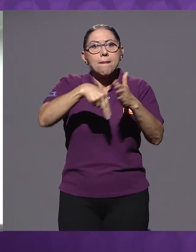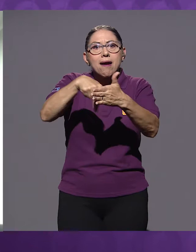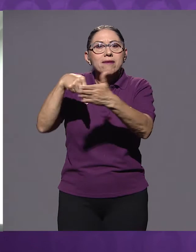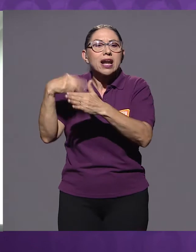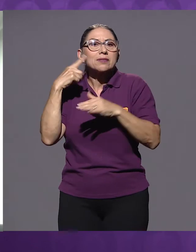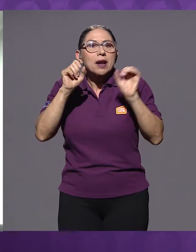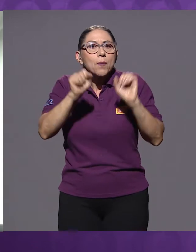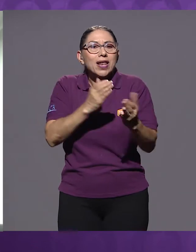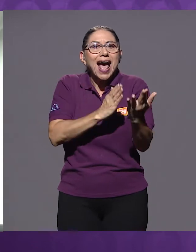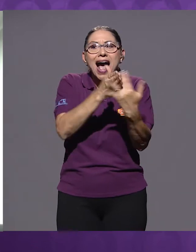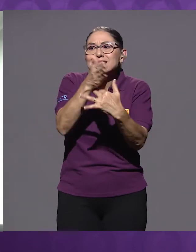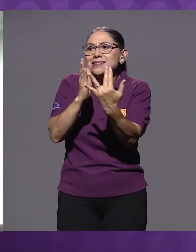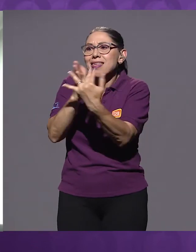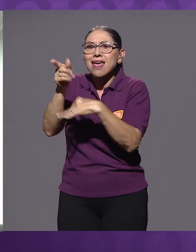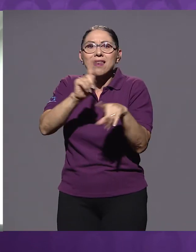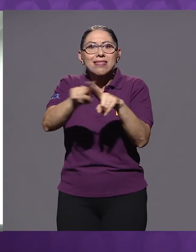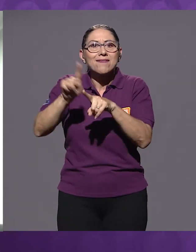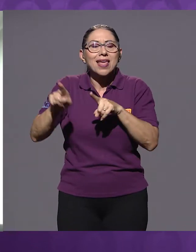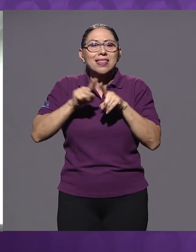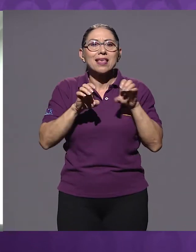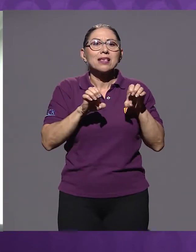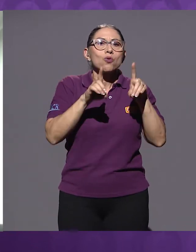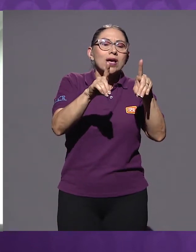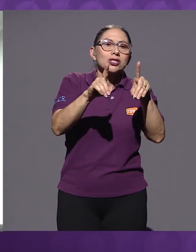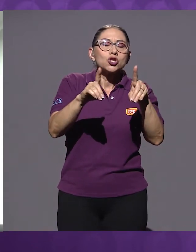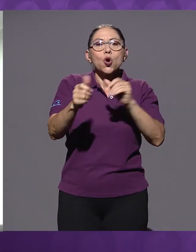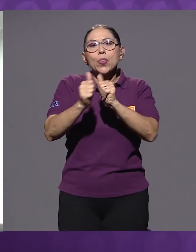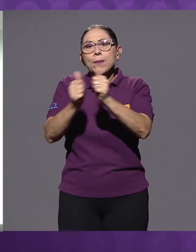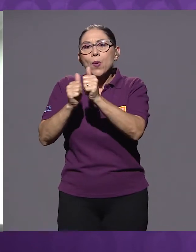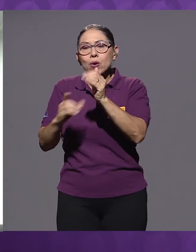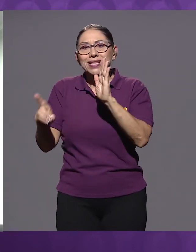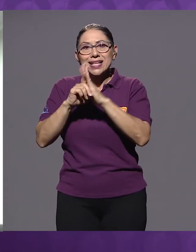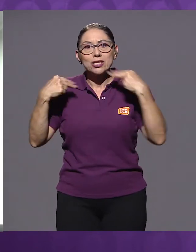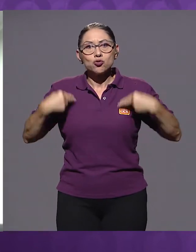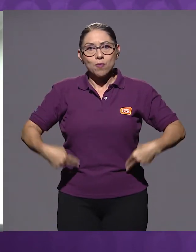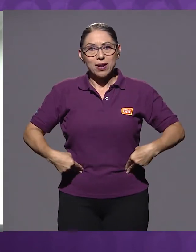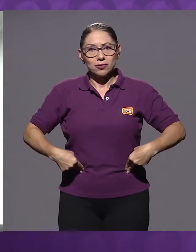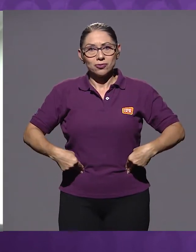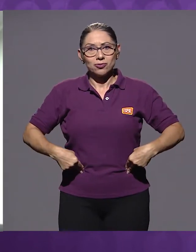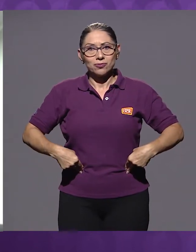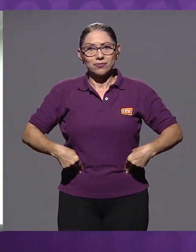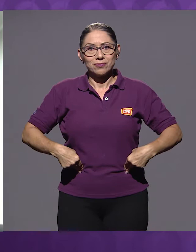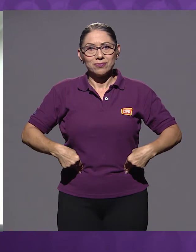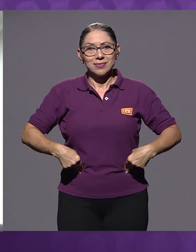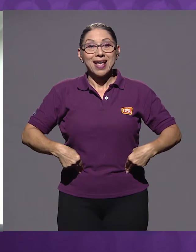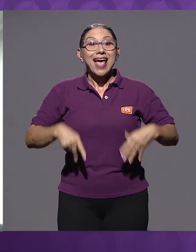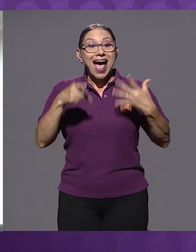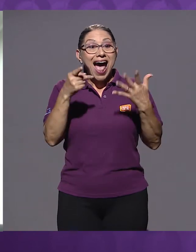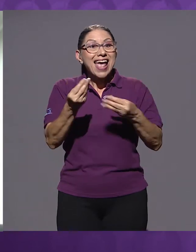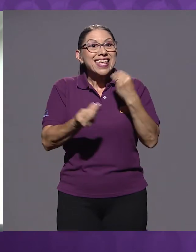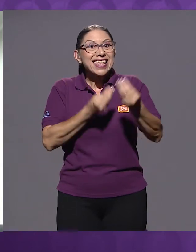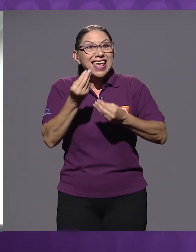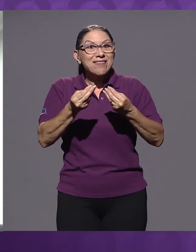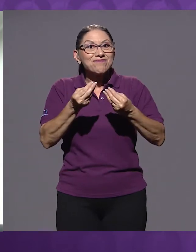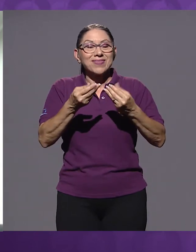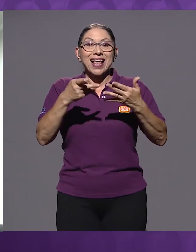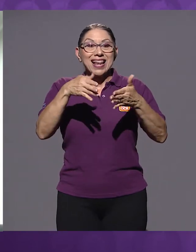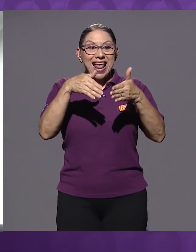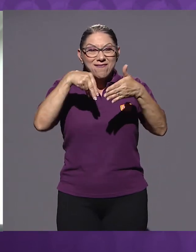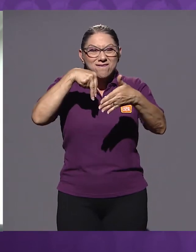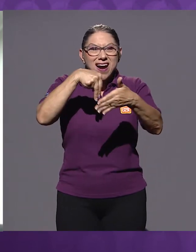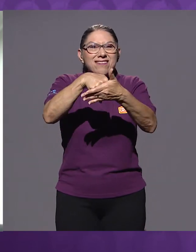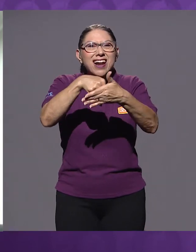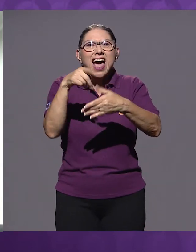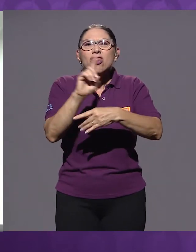transporte, etcétera. Es decir, hacer que el énfasis está en la barrera y no en el individuo, eso es lo que hace que una